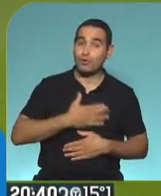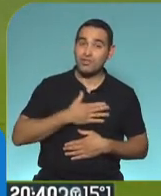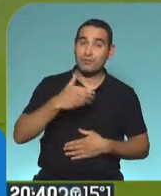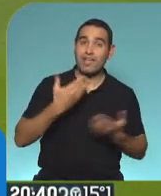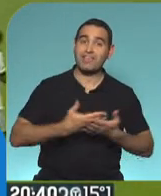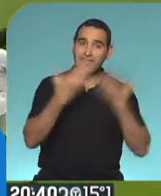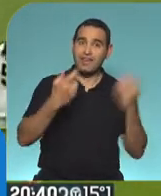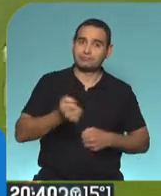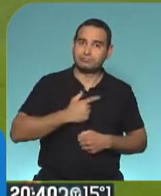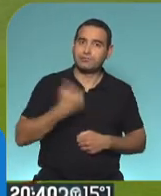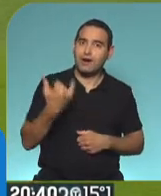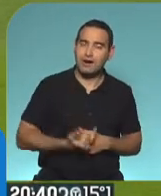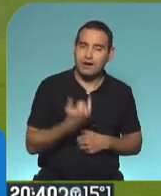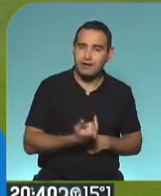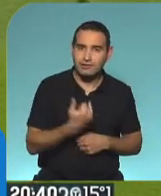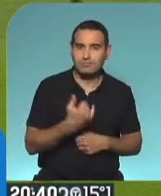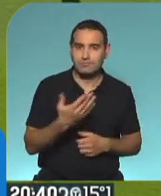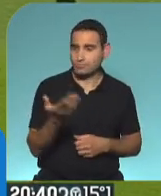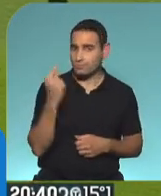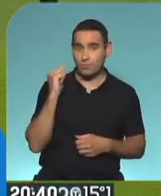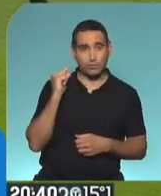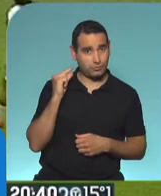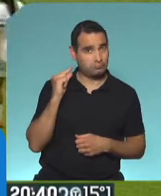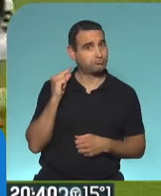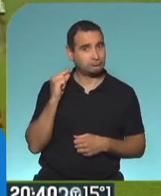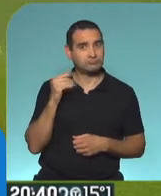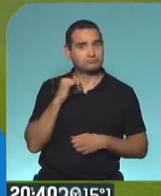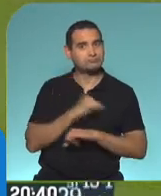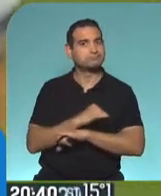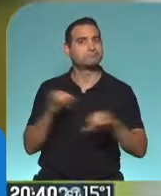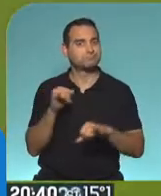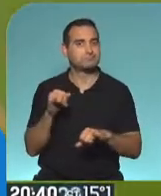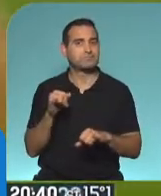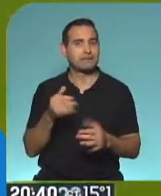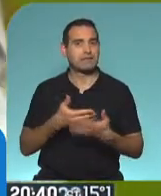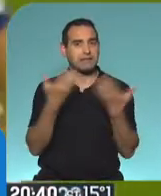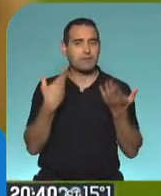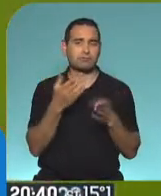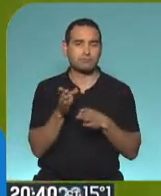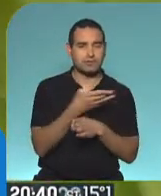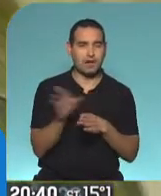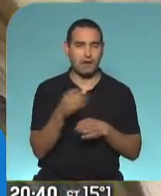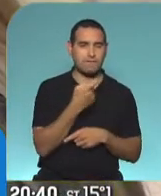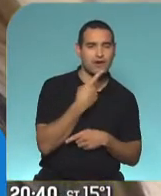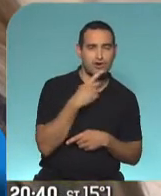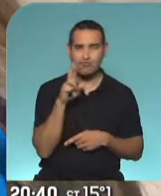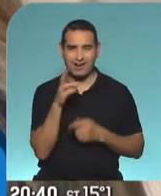día también, que hace poco que lo declararon y lo separaron un poco del